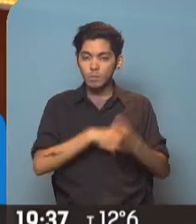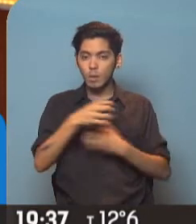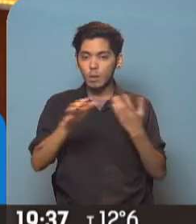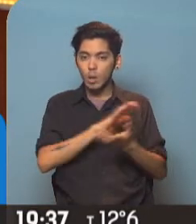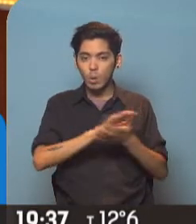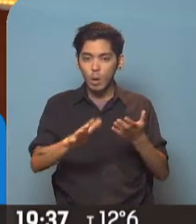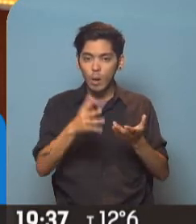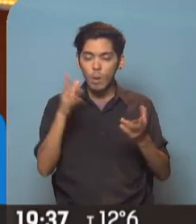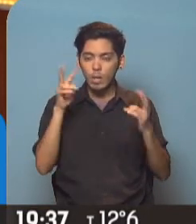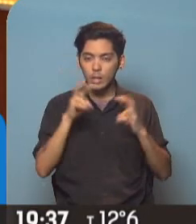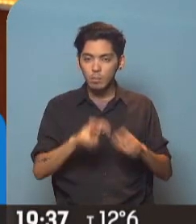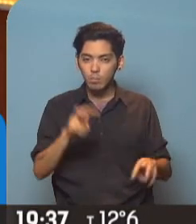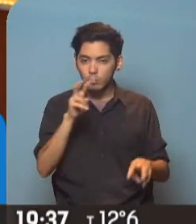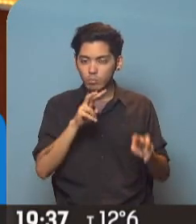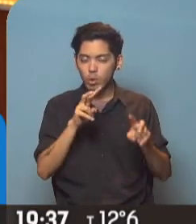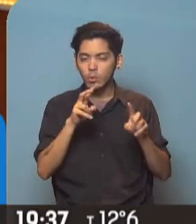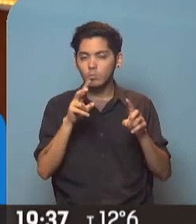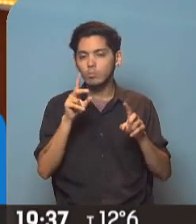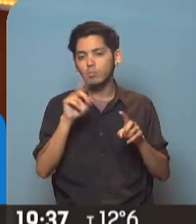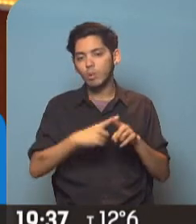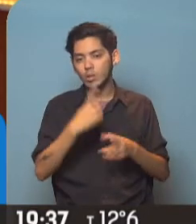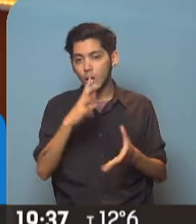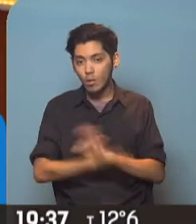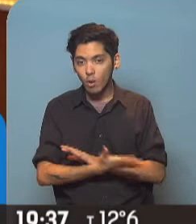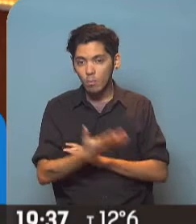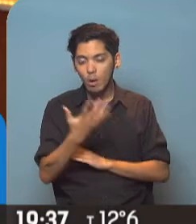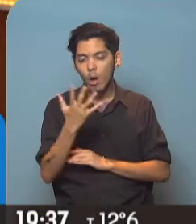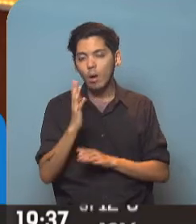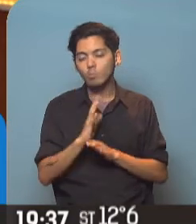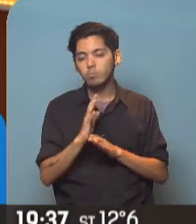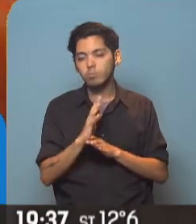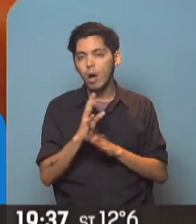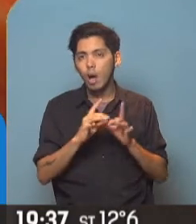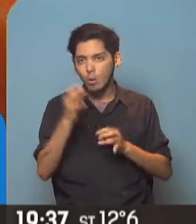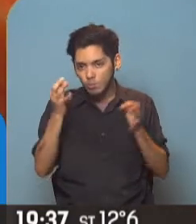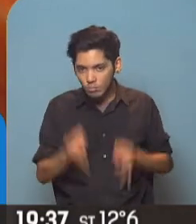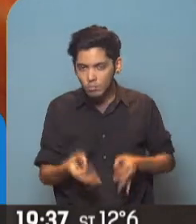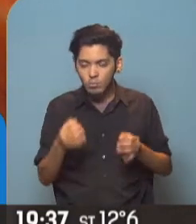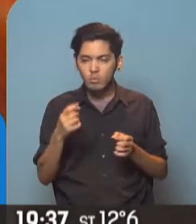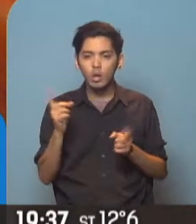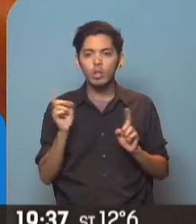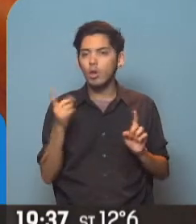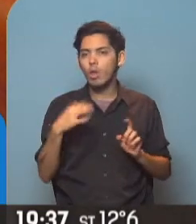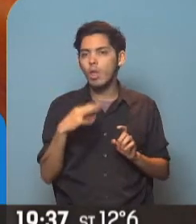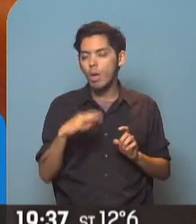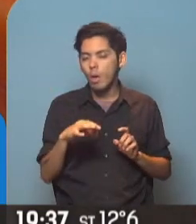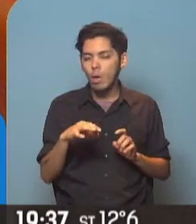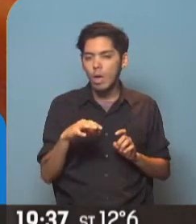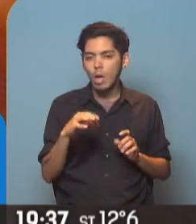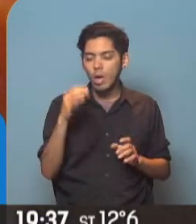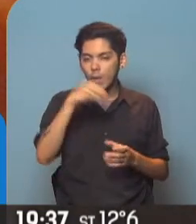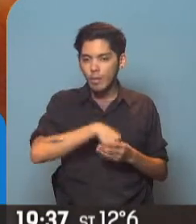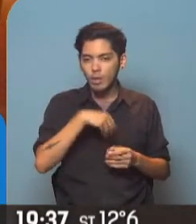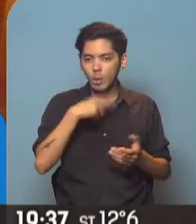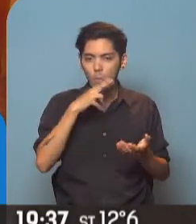declaraciones lo cual políticamente puede ser algo algún acierto pero no debe no nos creemos que no debe estar cargado en la tarifa y